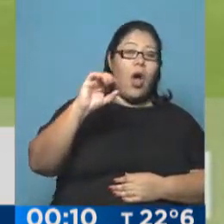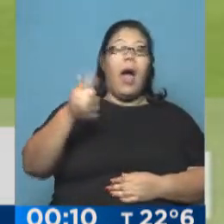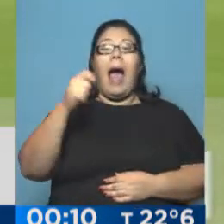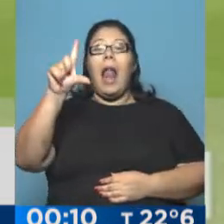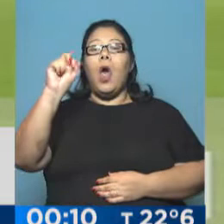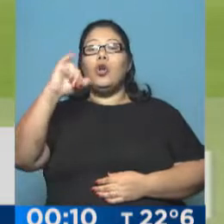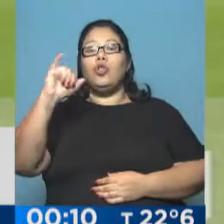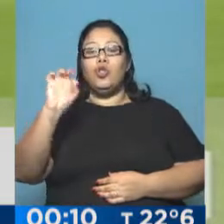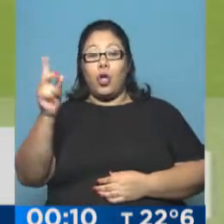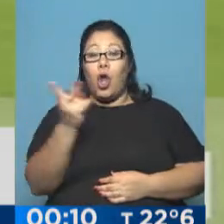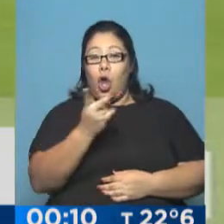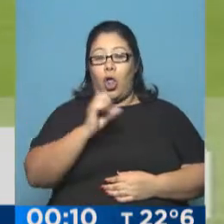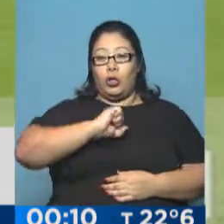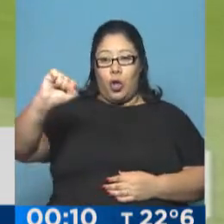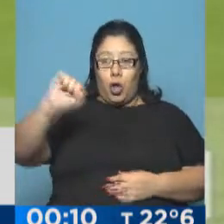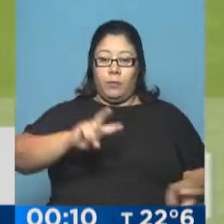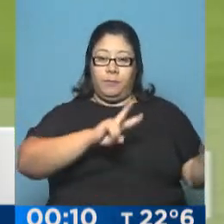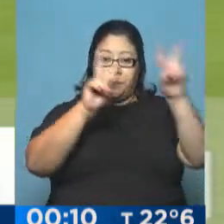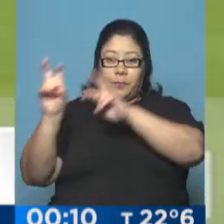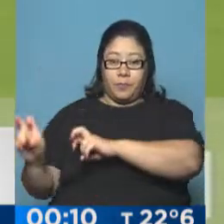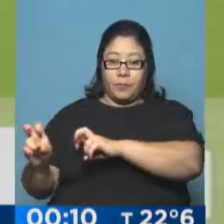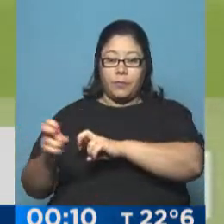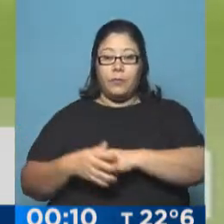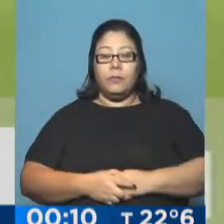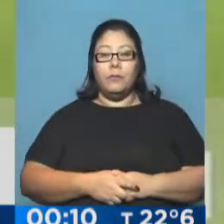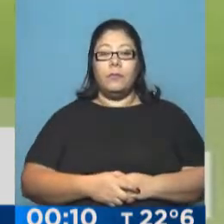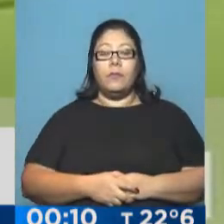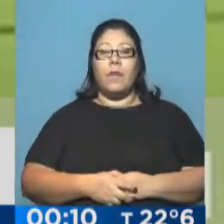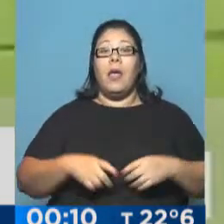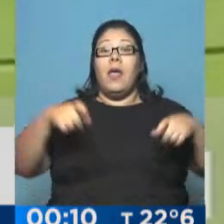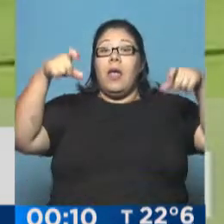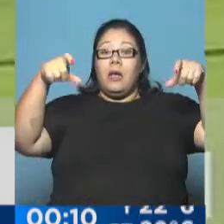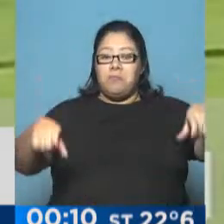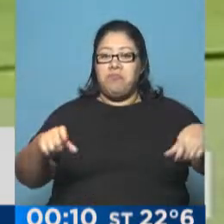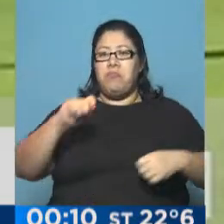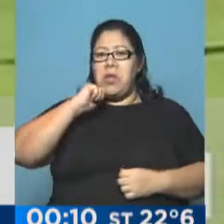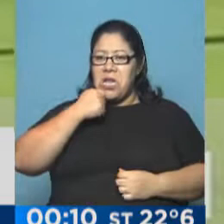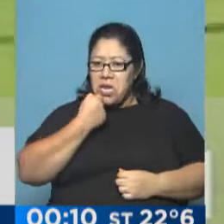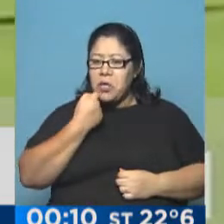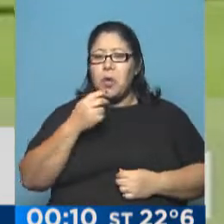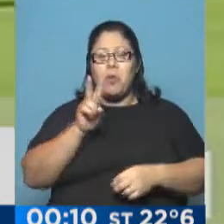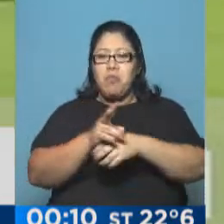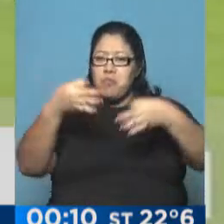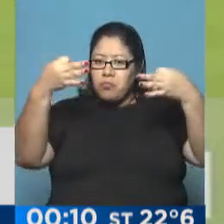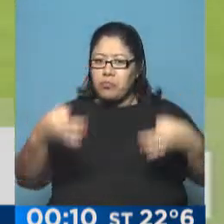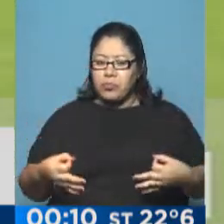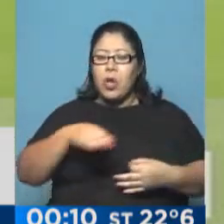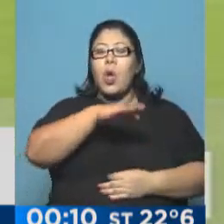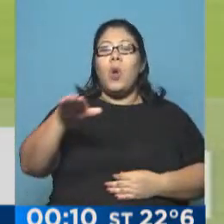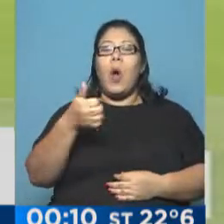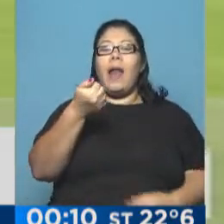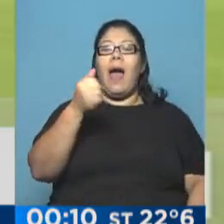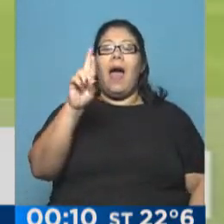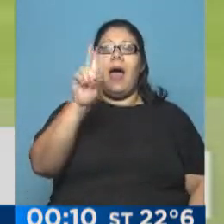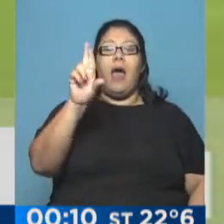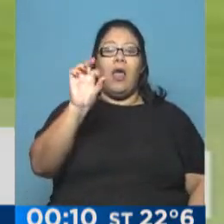Así está. Nos vamos al coqueto estadio, chico, pero lindo y bien cuidado, ¿eh? En Adrogué.